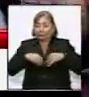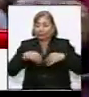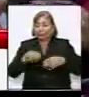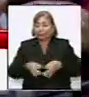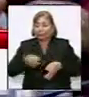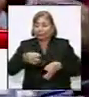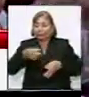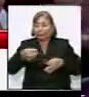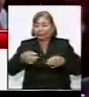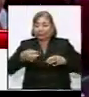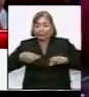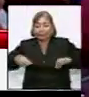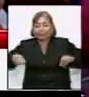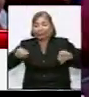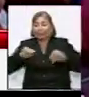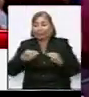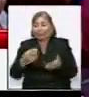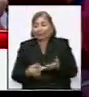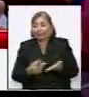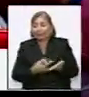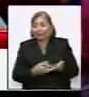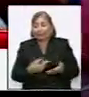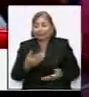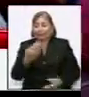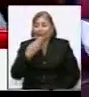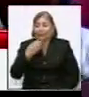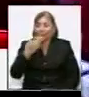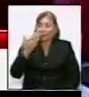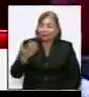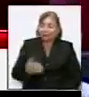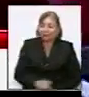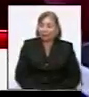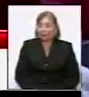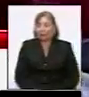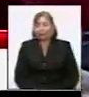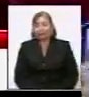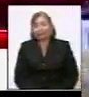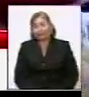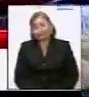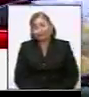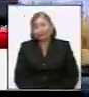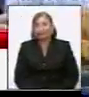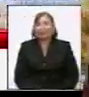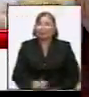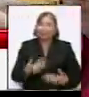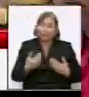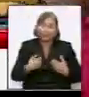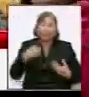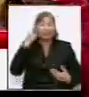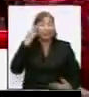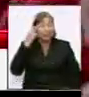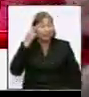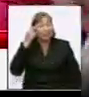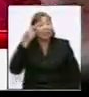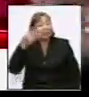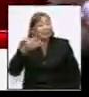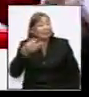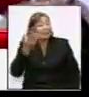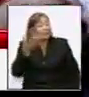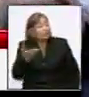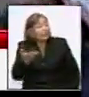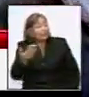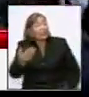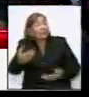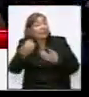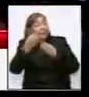discutido en el pleno cuando usted tiene razón presidente pero usted no tiene que